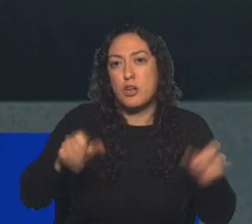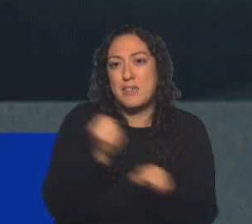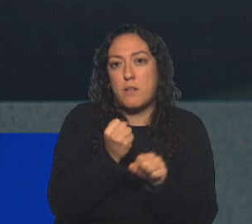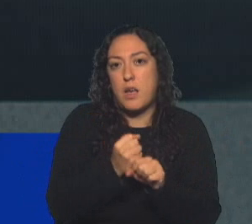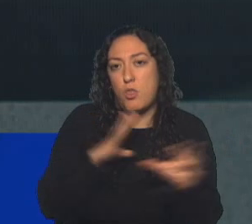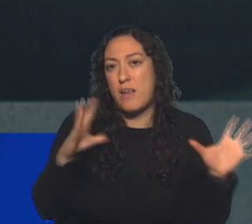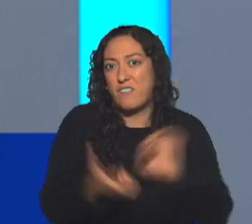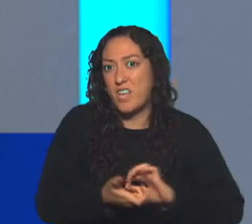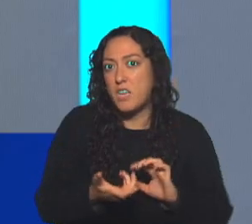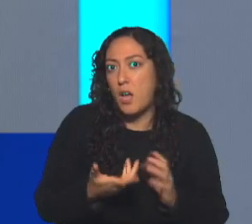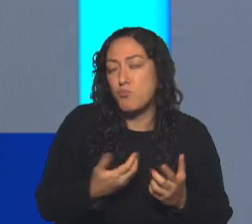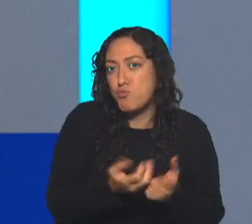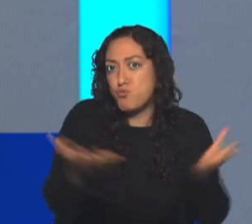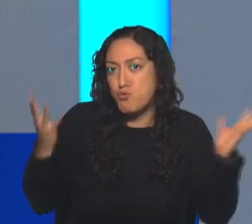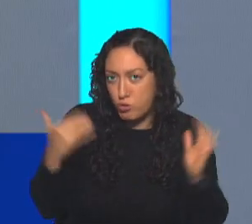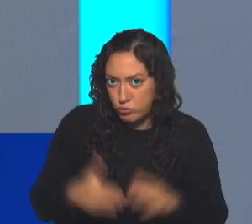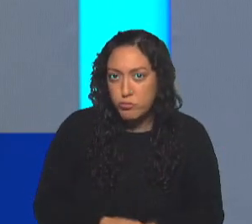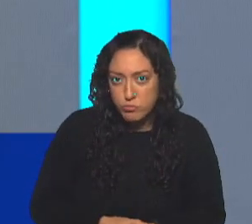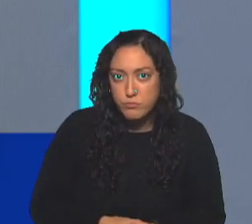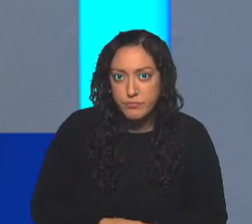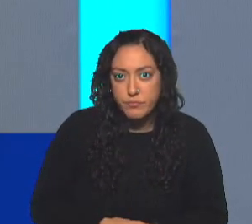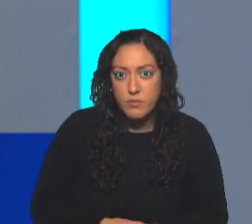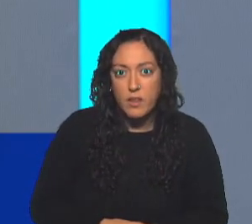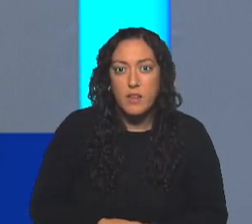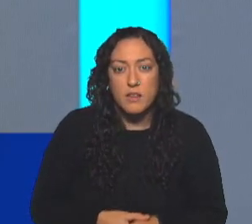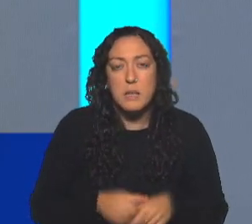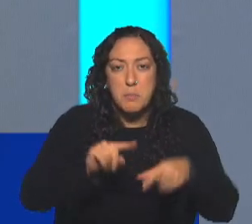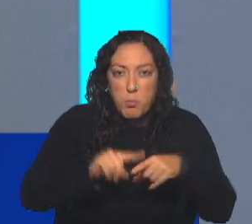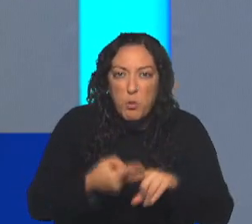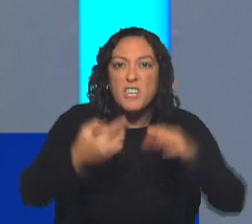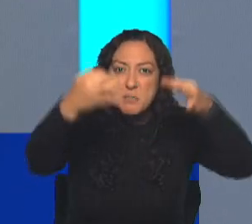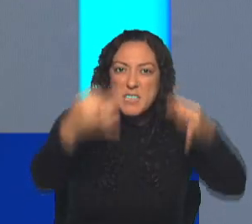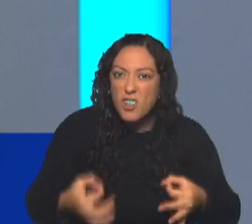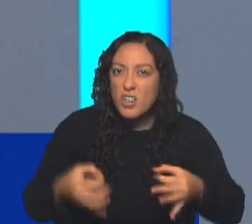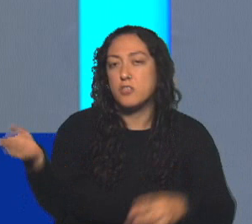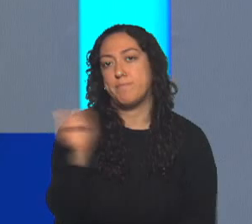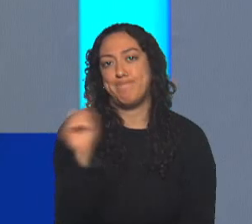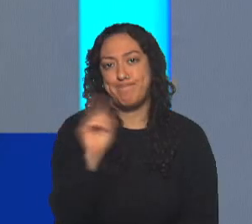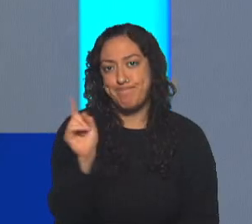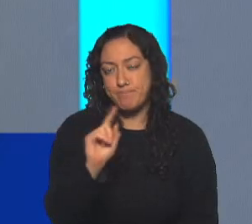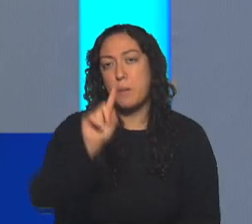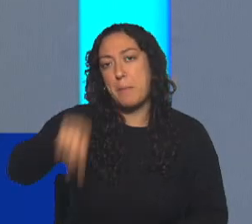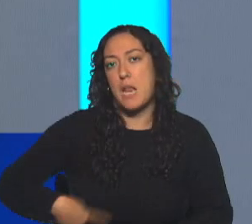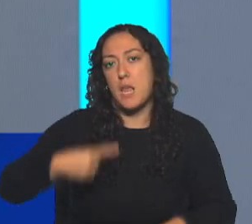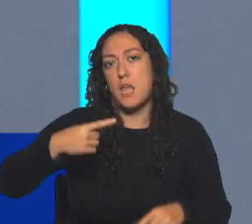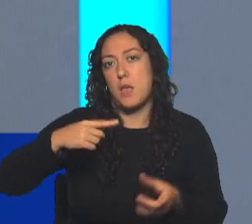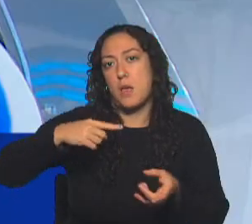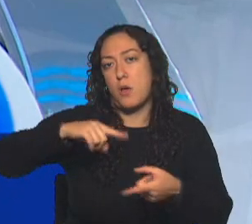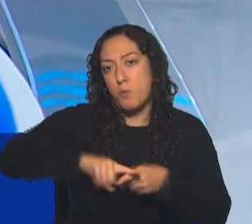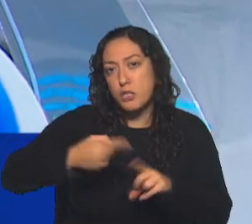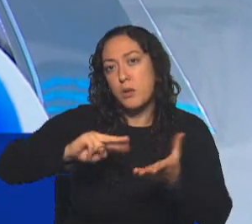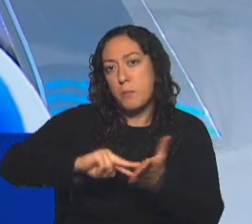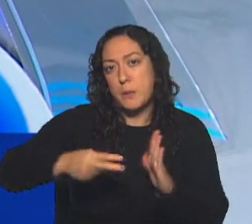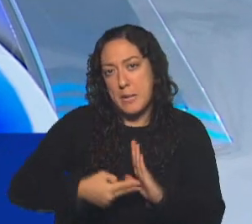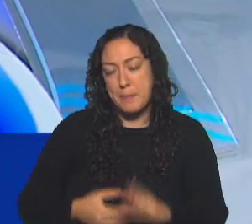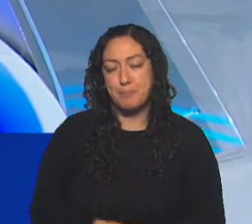trabajadores, y no es políticamente correcto. Claro. Es decir, traería problemas políticos. ¿Pero no considerás que